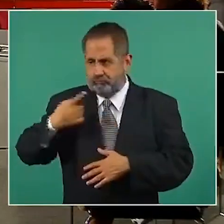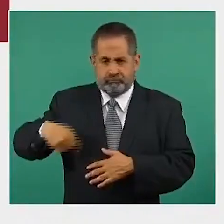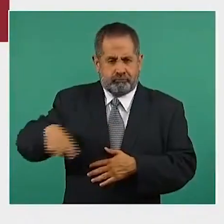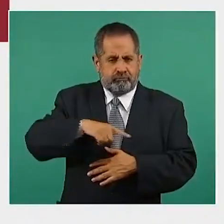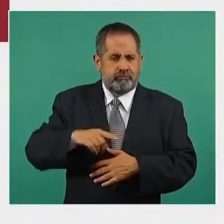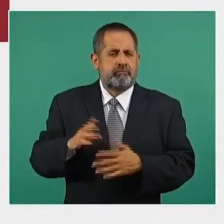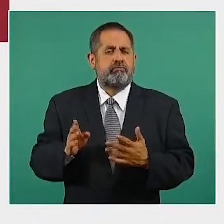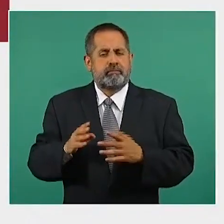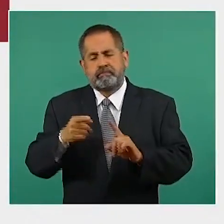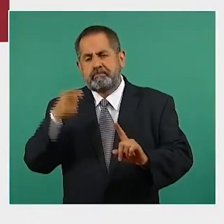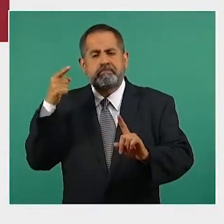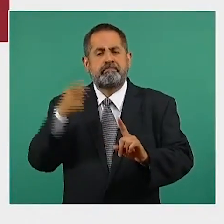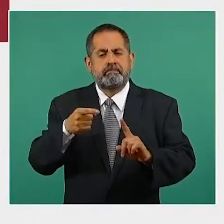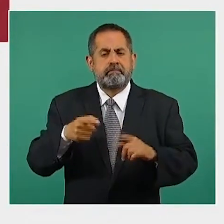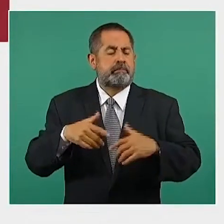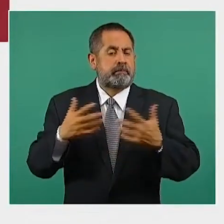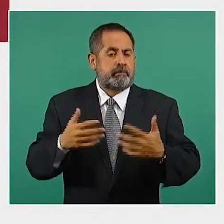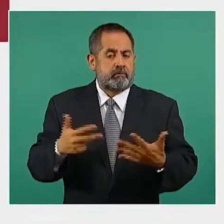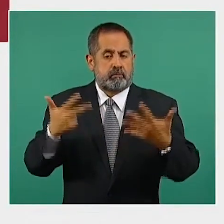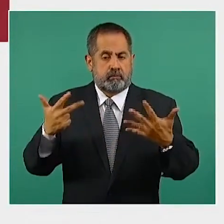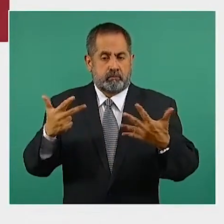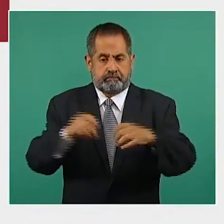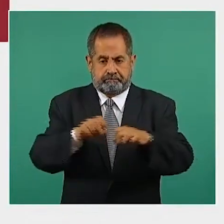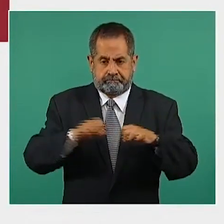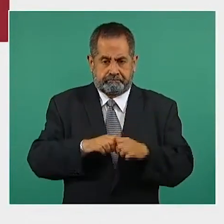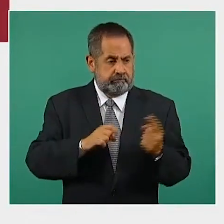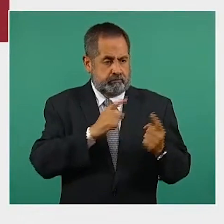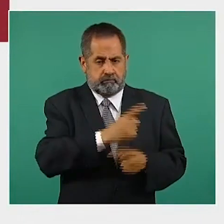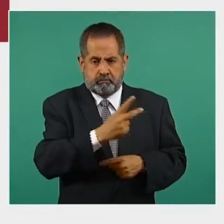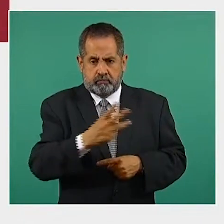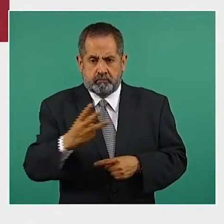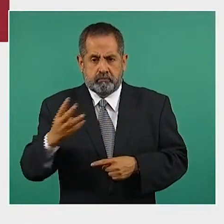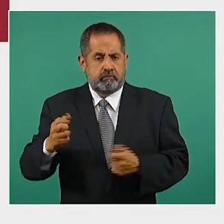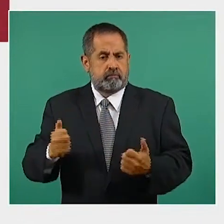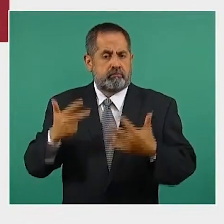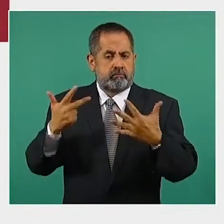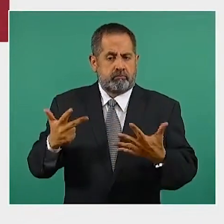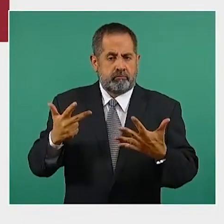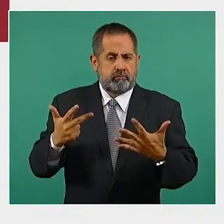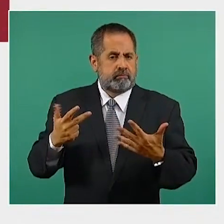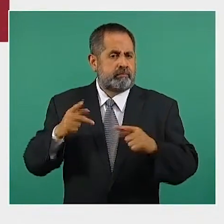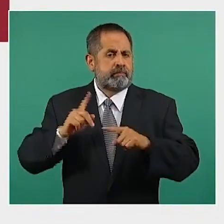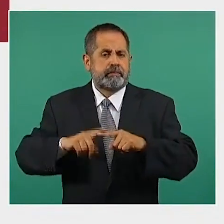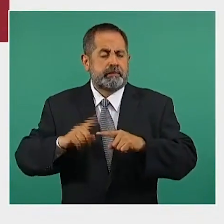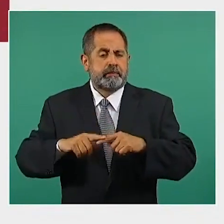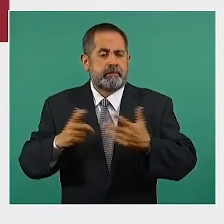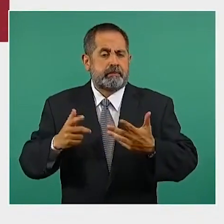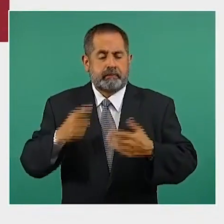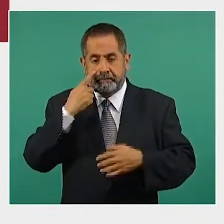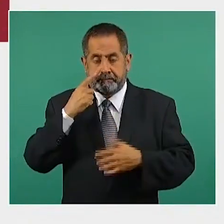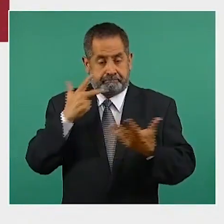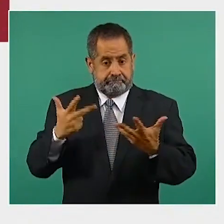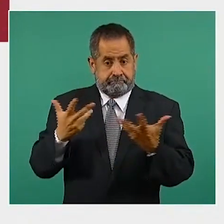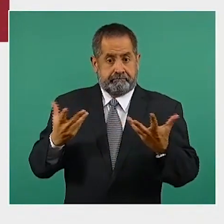tuvo como un eje central la formación de 8 equipos. Un primer equipo, los 8